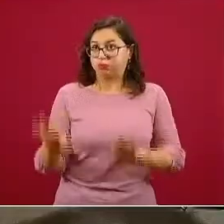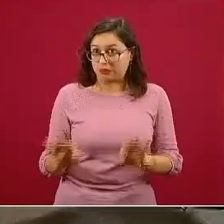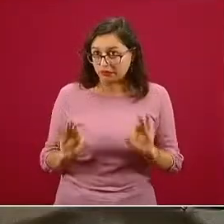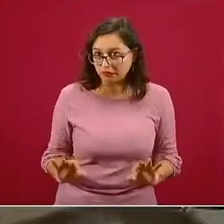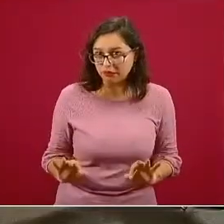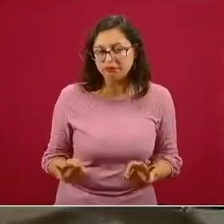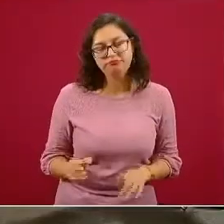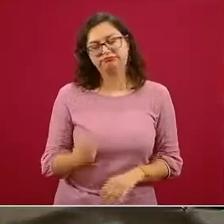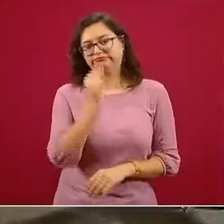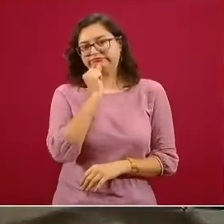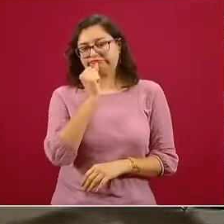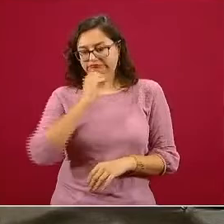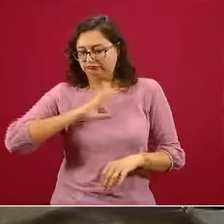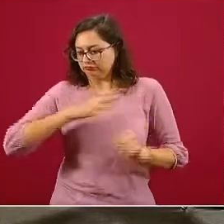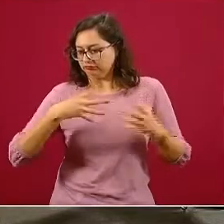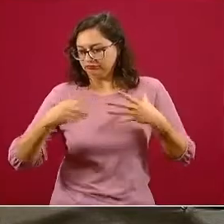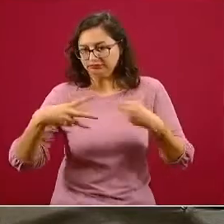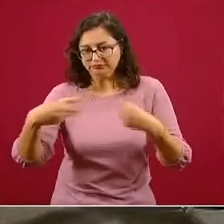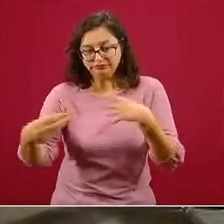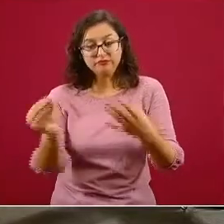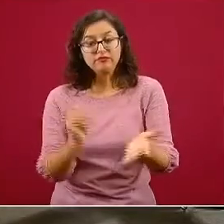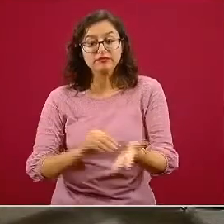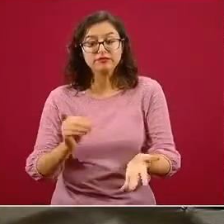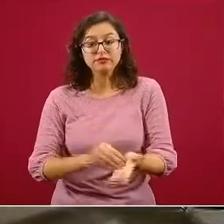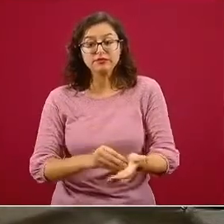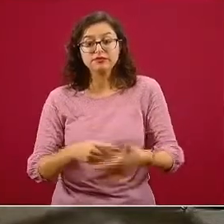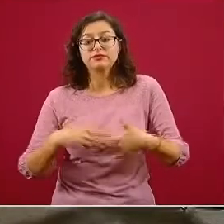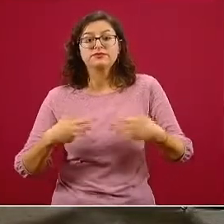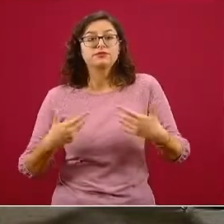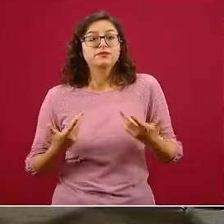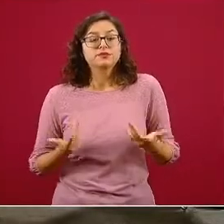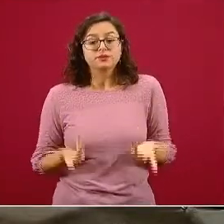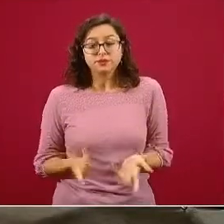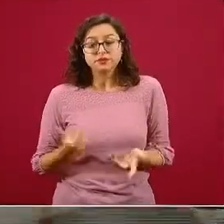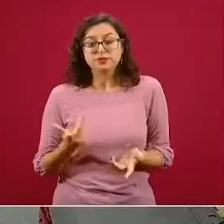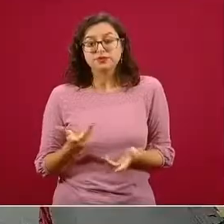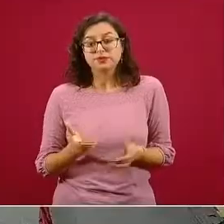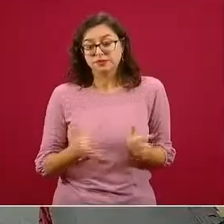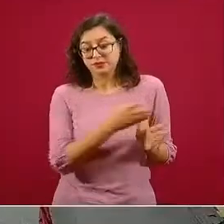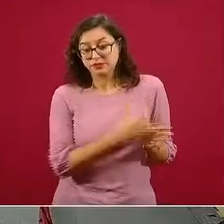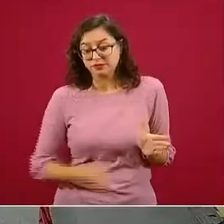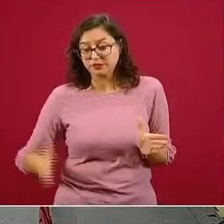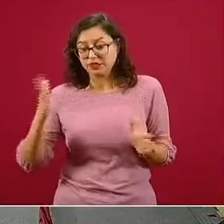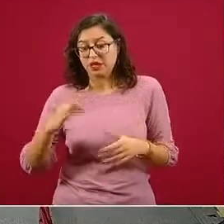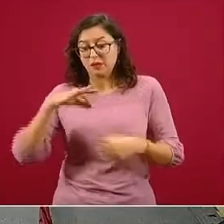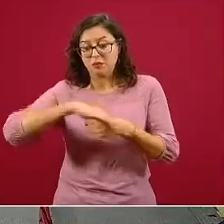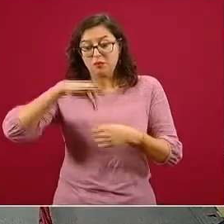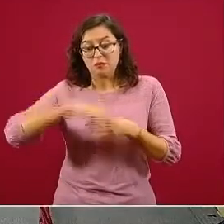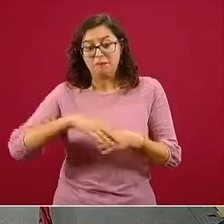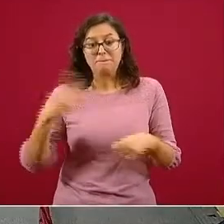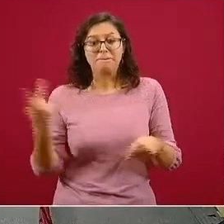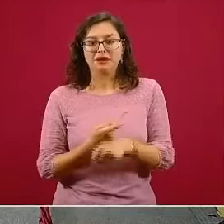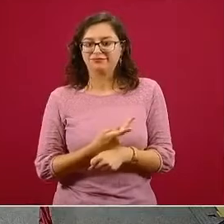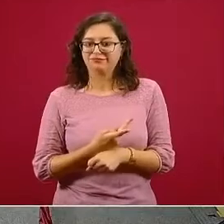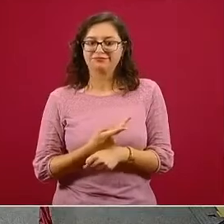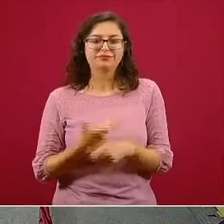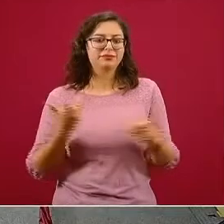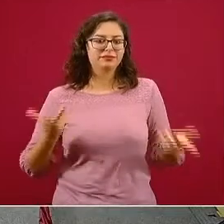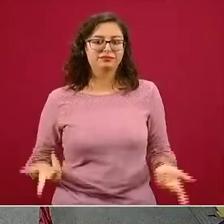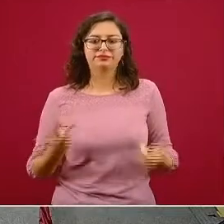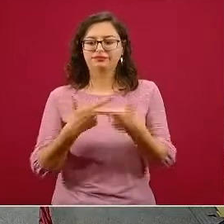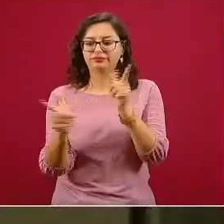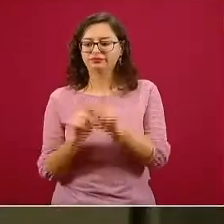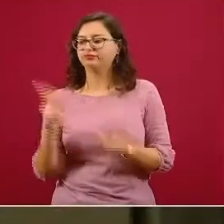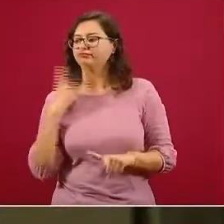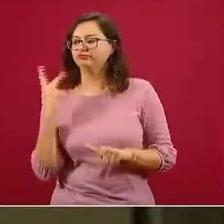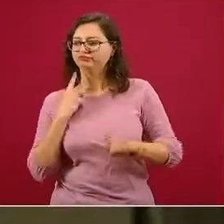No nos hemos recuperado de la contingencia sanitaria. La primera fase del proceso electoral, por supuesto, implica mucha movilidad dentro de los